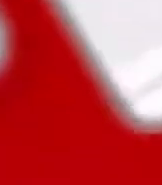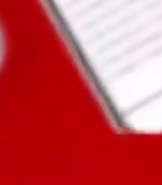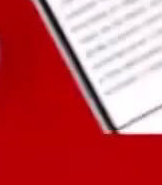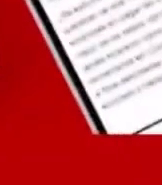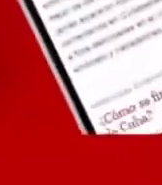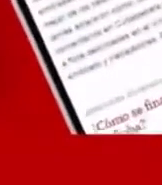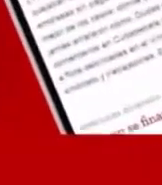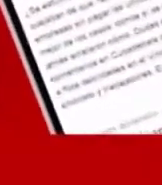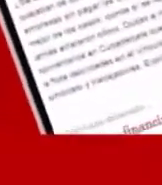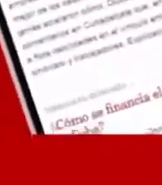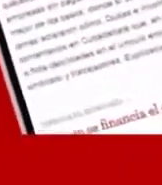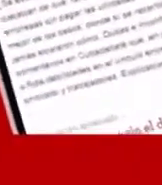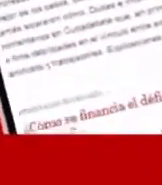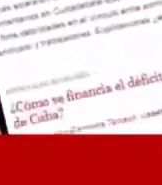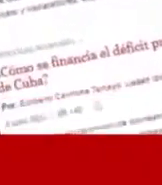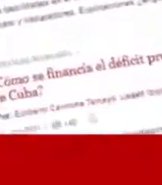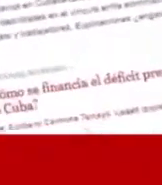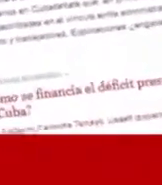digital